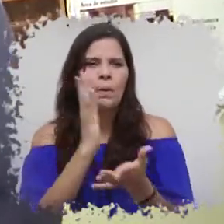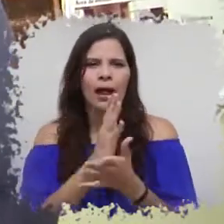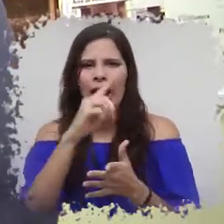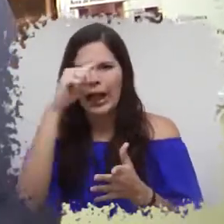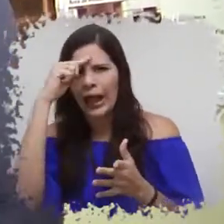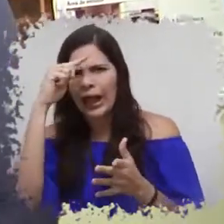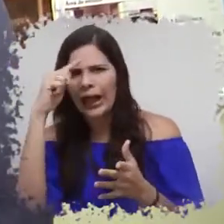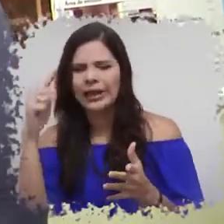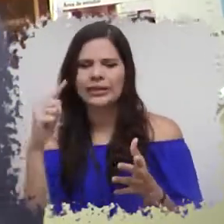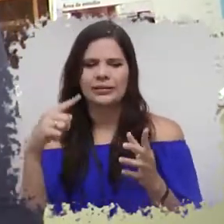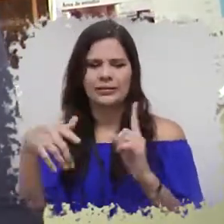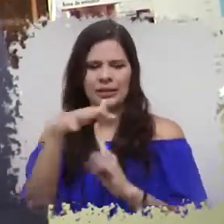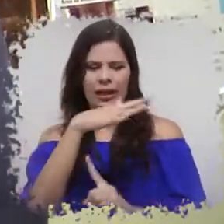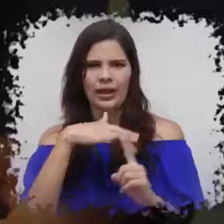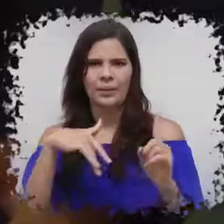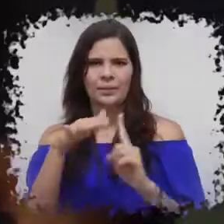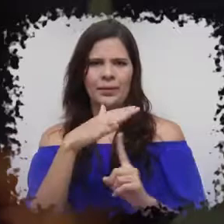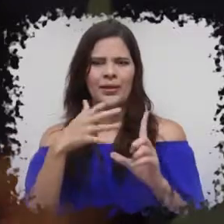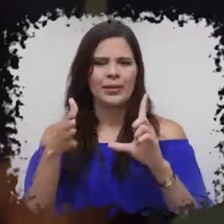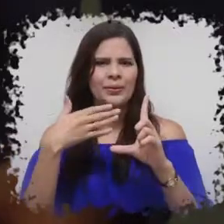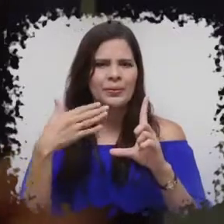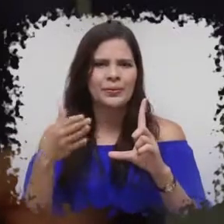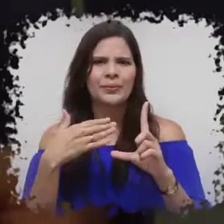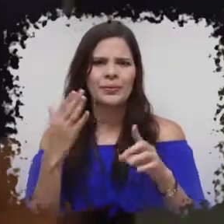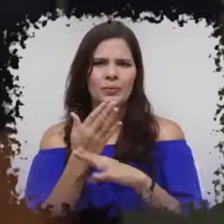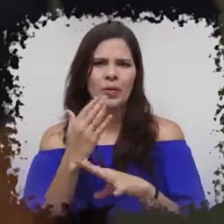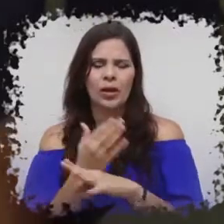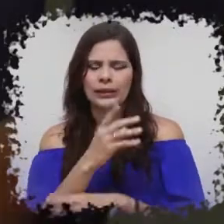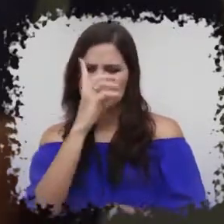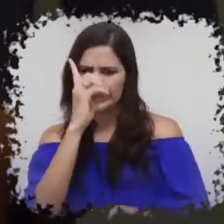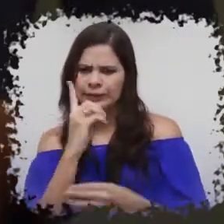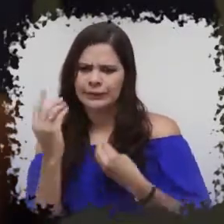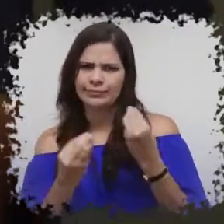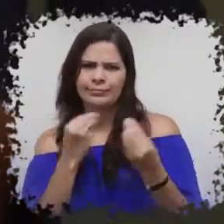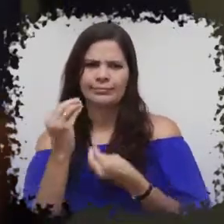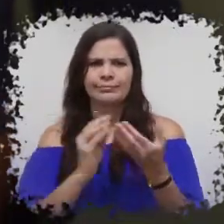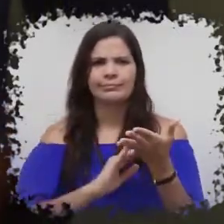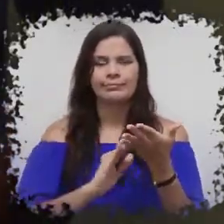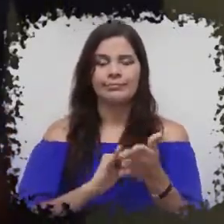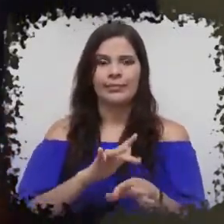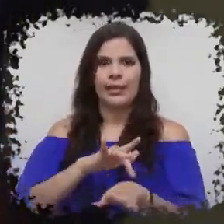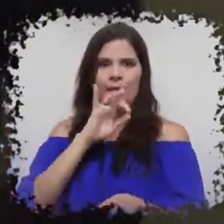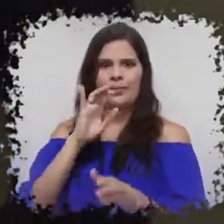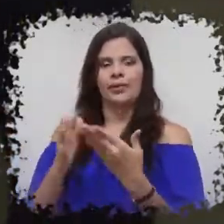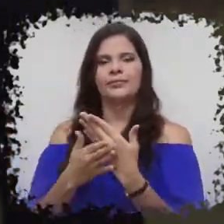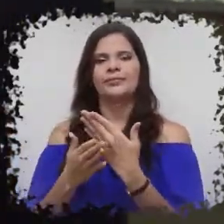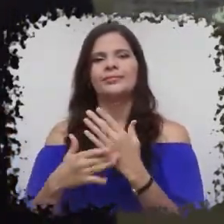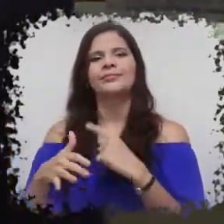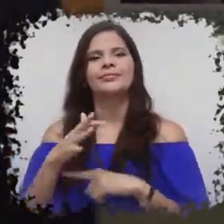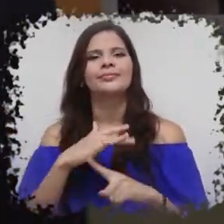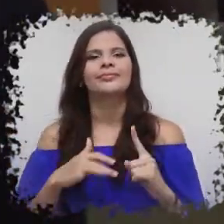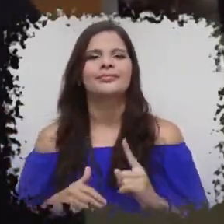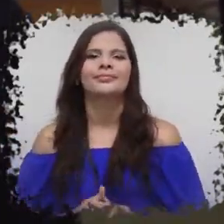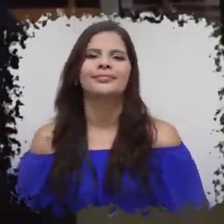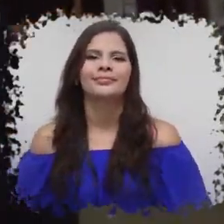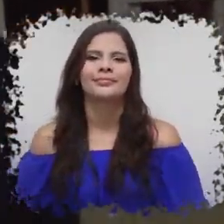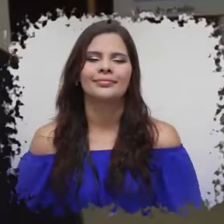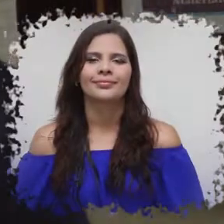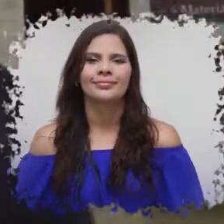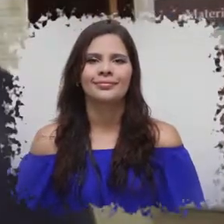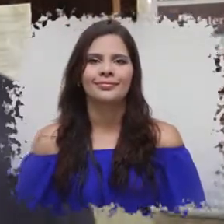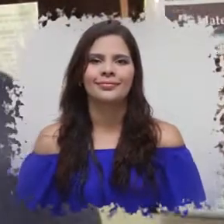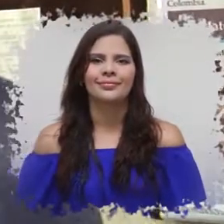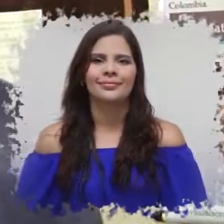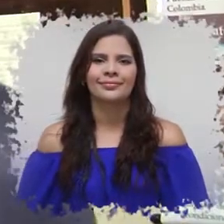deseen estudiar con la finalidad de prevenir efectos negativos sobre el medio ambiente y aplicar los resultados en la toma de decisiones en relación al manejo